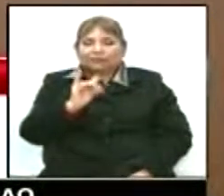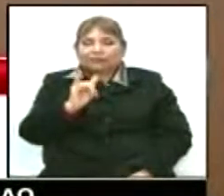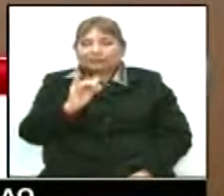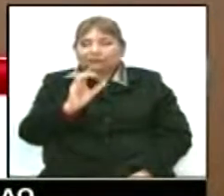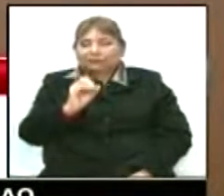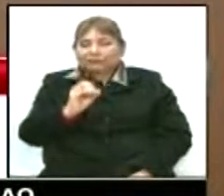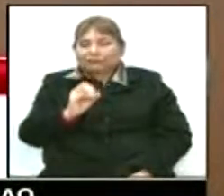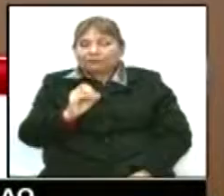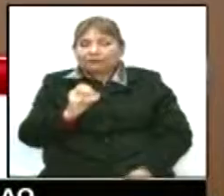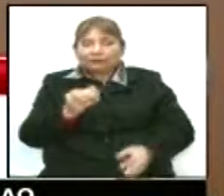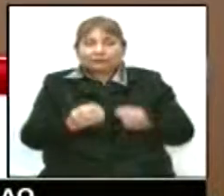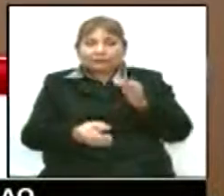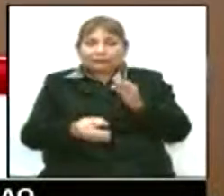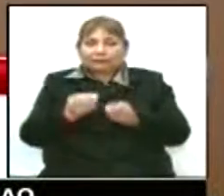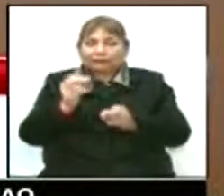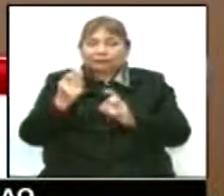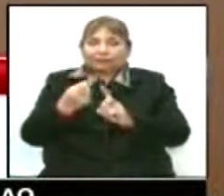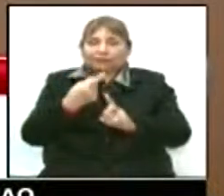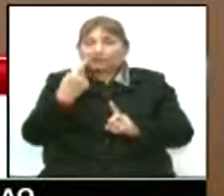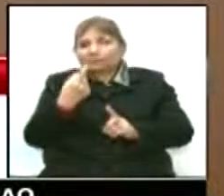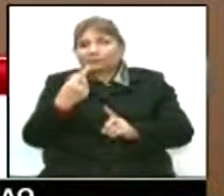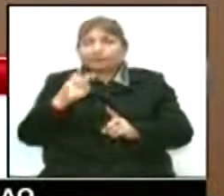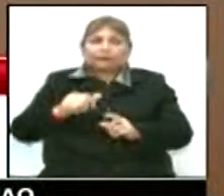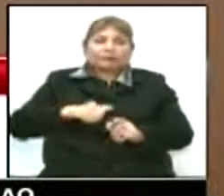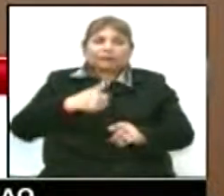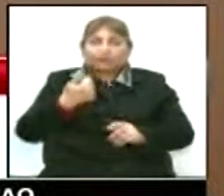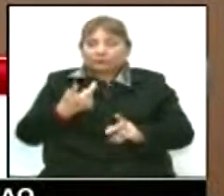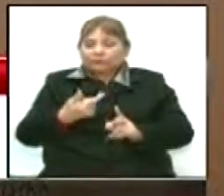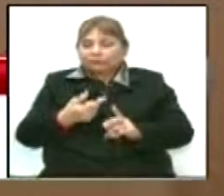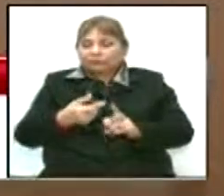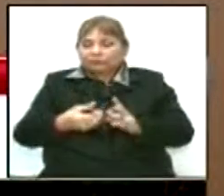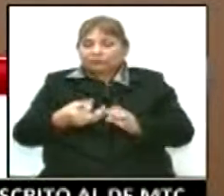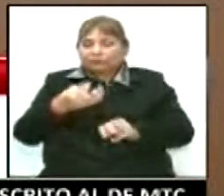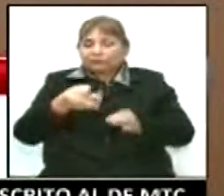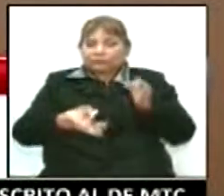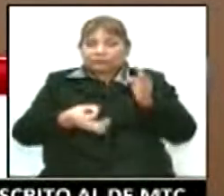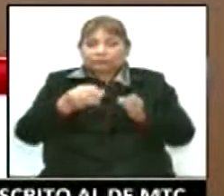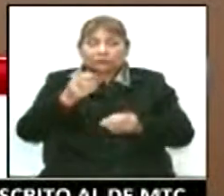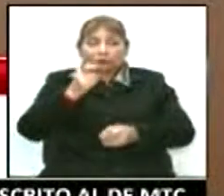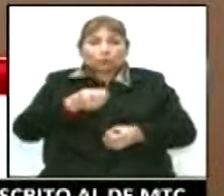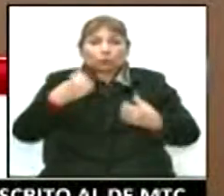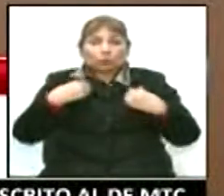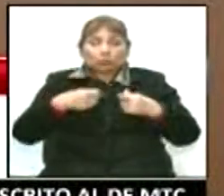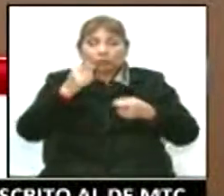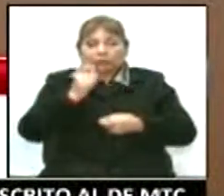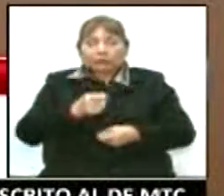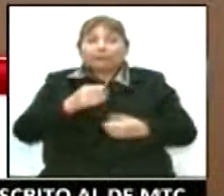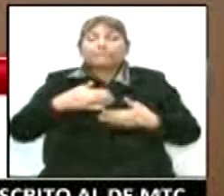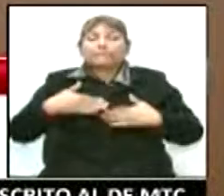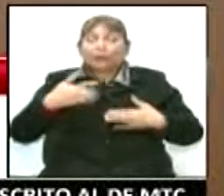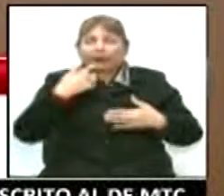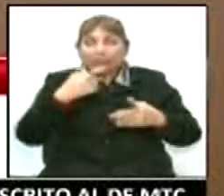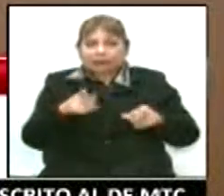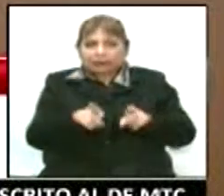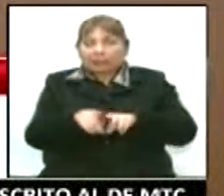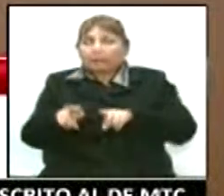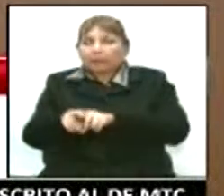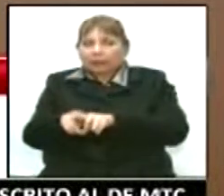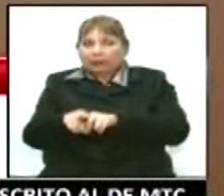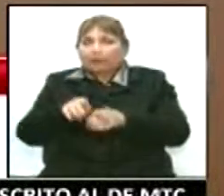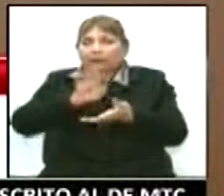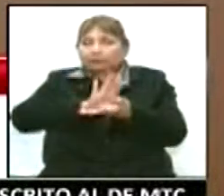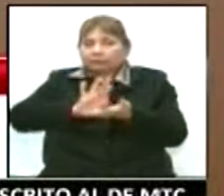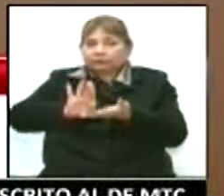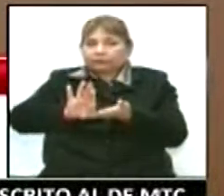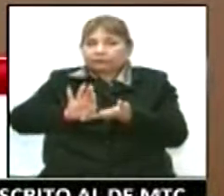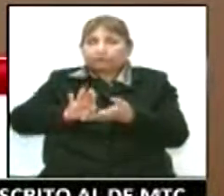y de oficio, que los jueces de primera instancia o de otras instancias en el Poder Judicial pueden ser también destituidos